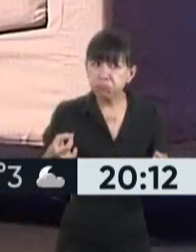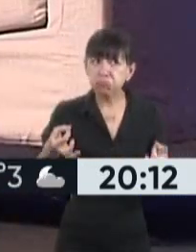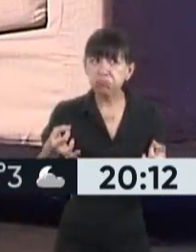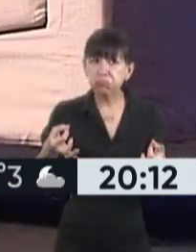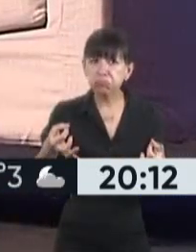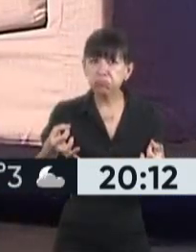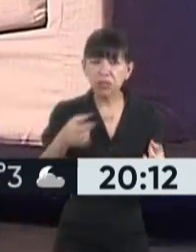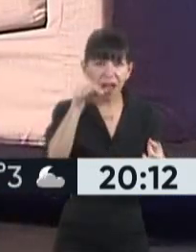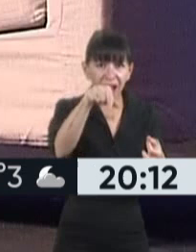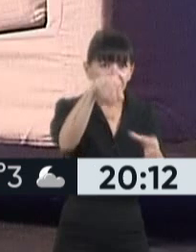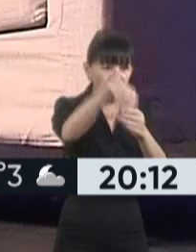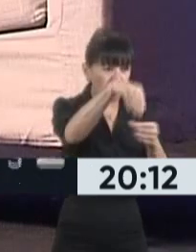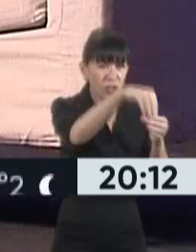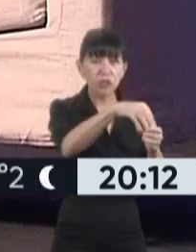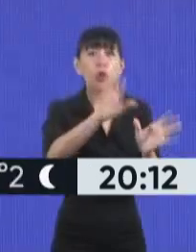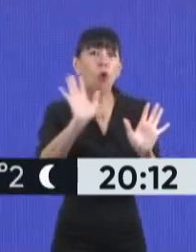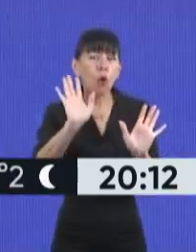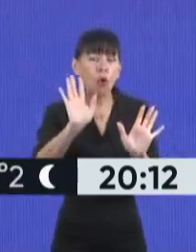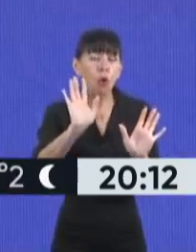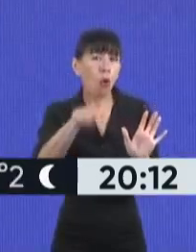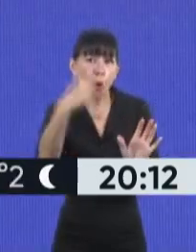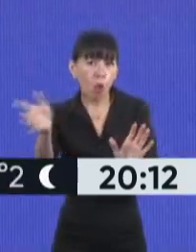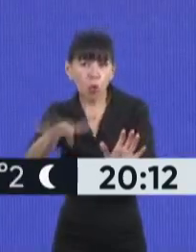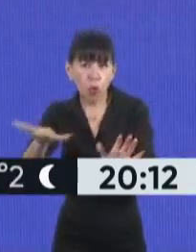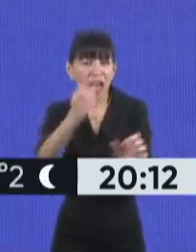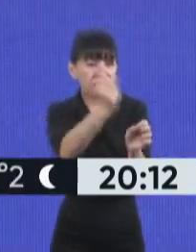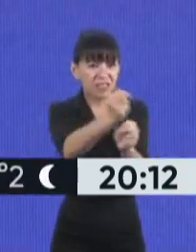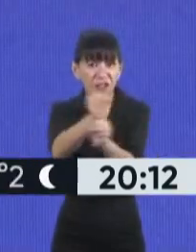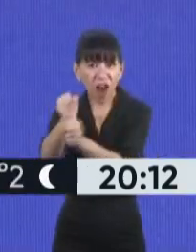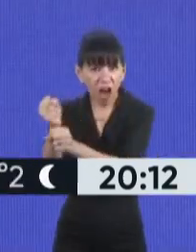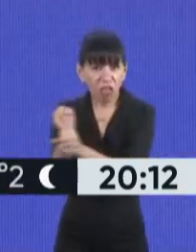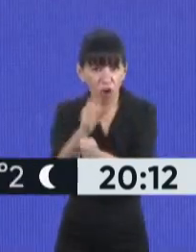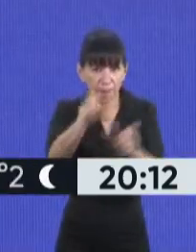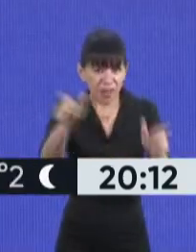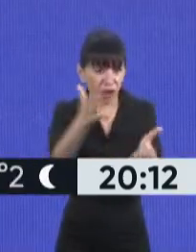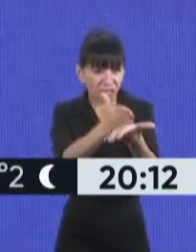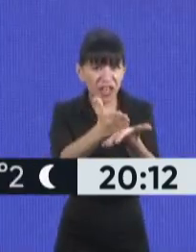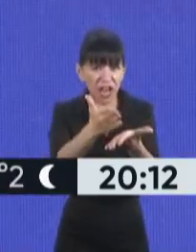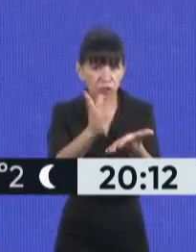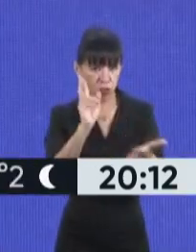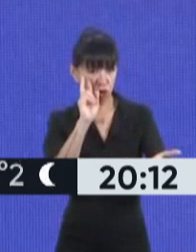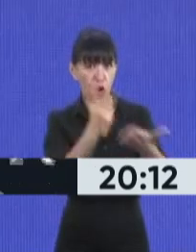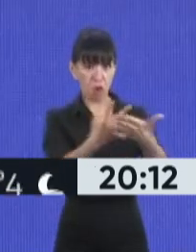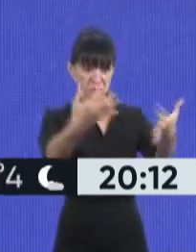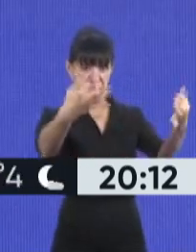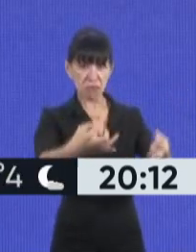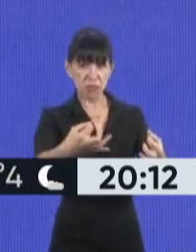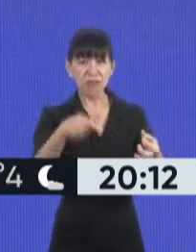trabajadores tienen muchos derechos reconocidos. La verdad es que ustedes han construido un estado de